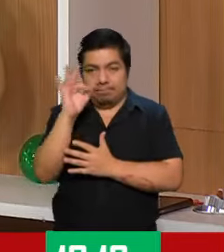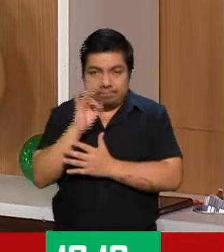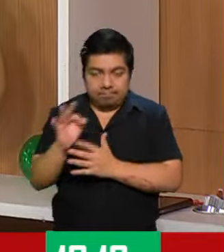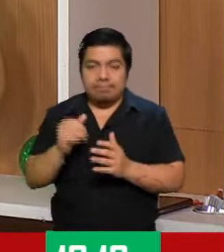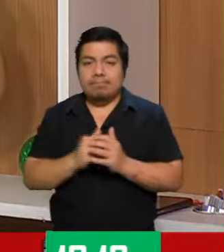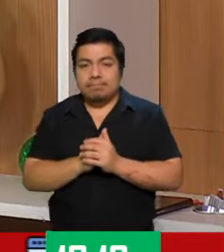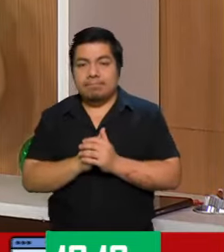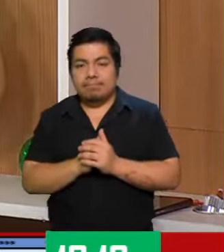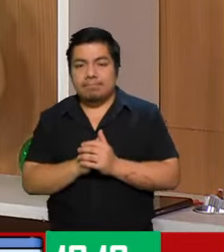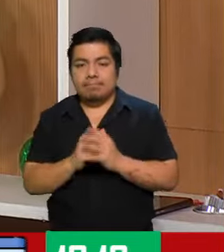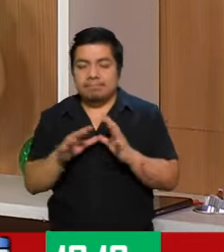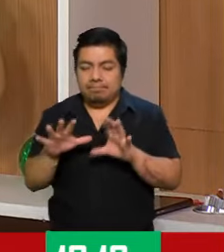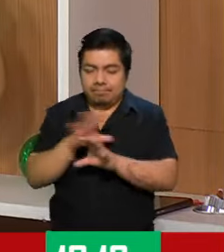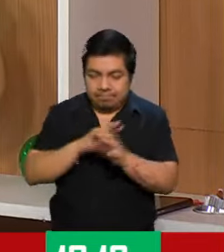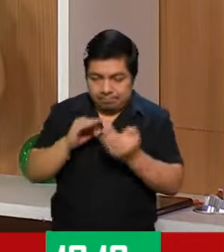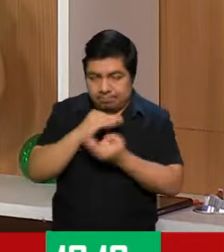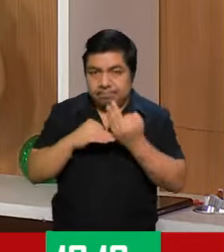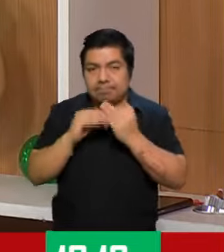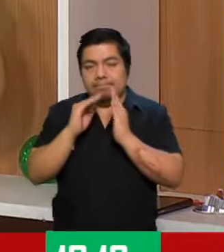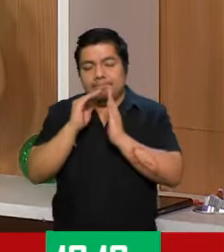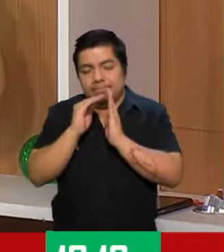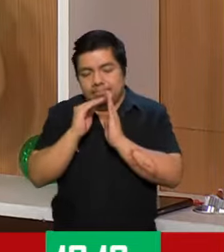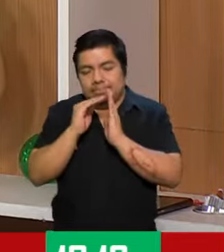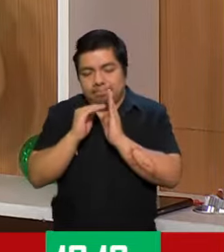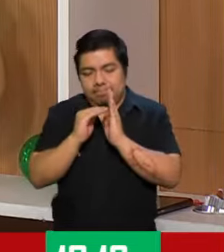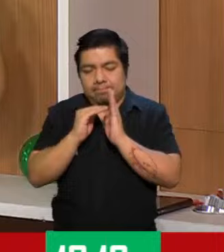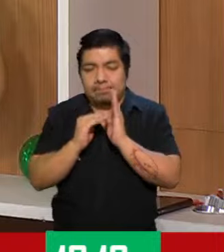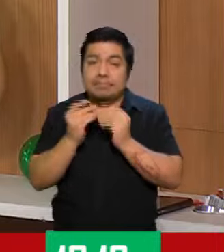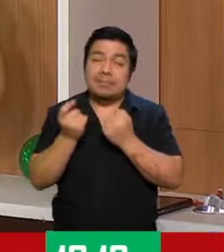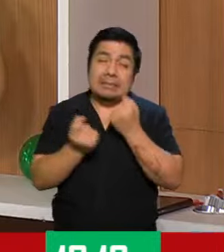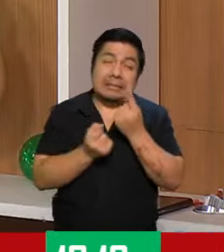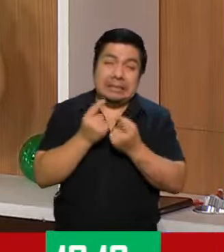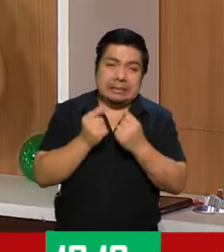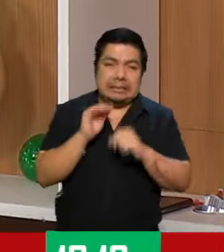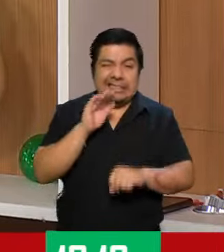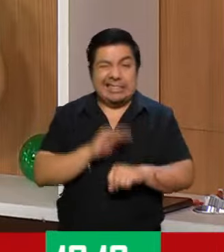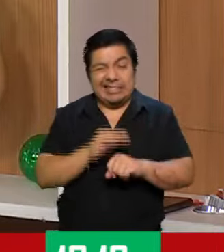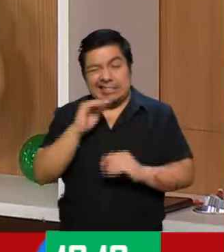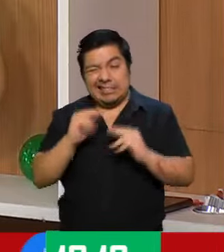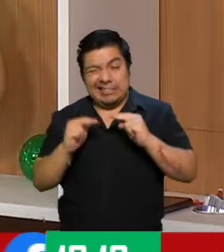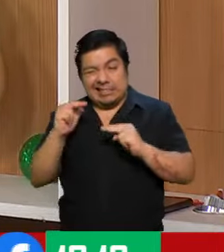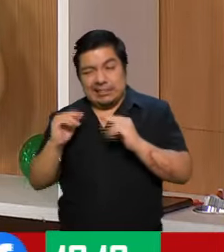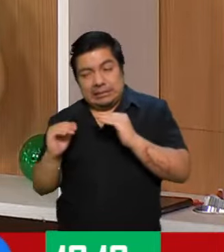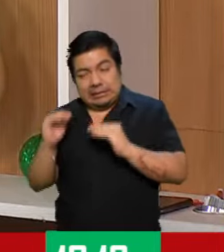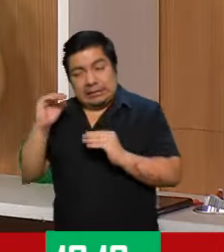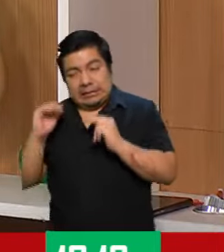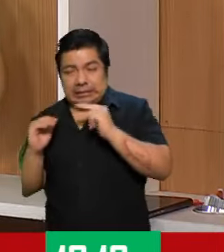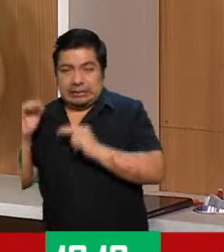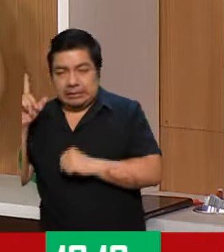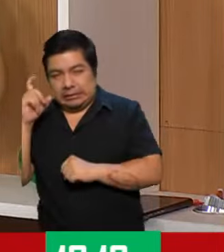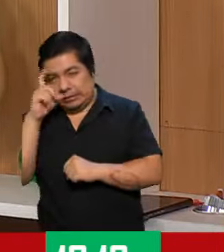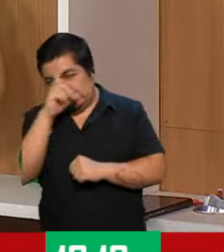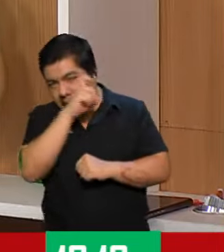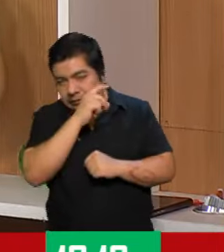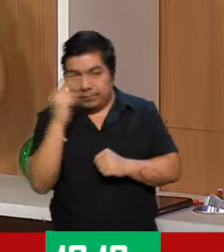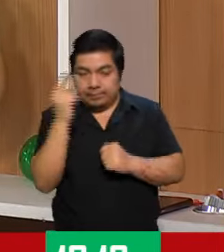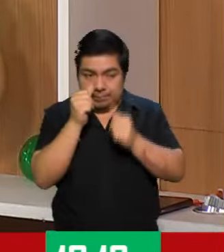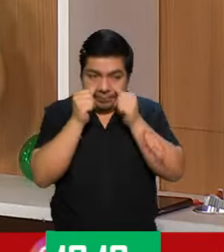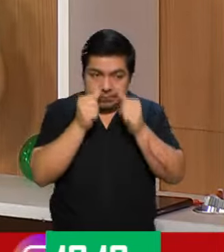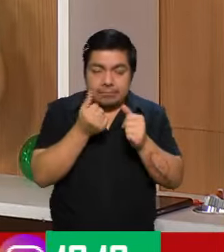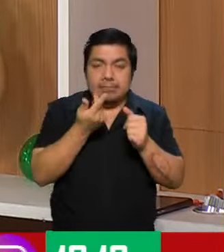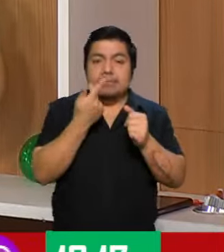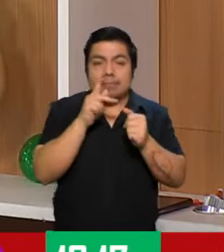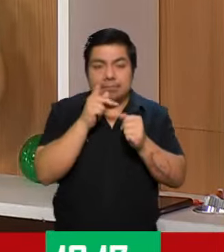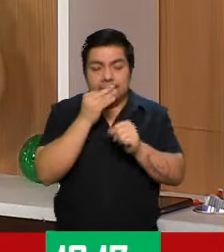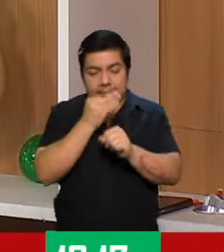decir, el cúmulo de los delitos siguen bajando. Desde luego hay periodos a veces que tienen niveles de complejidad que hay que atender, pero